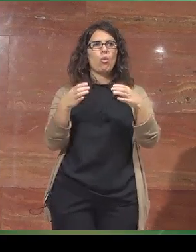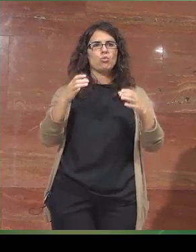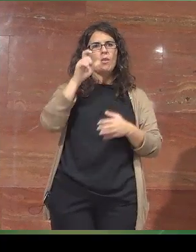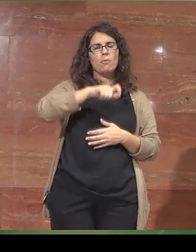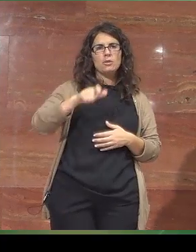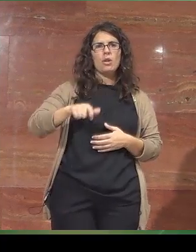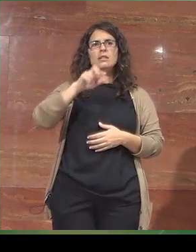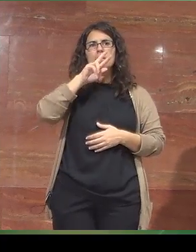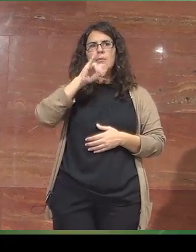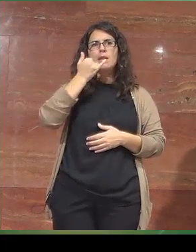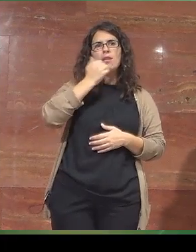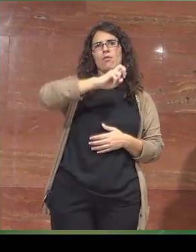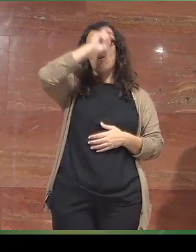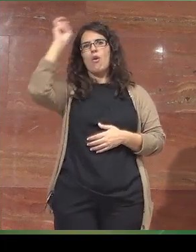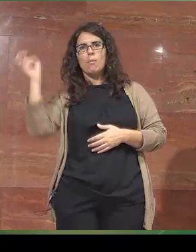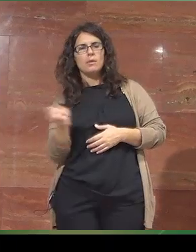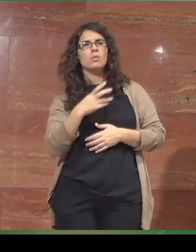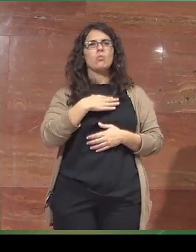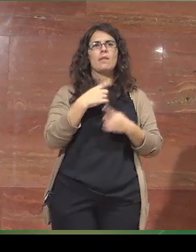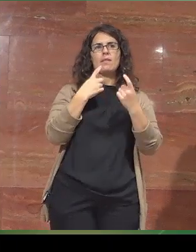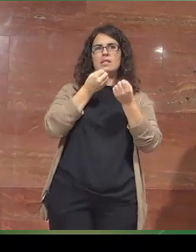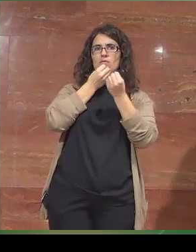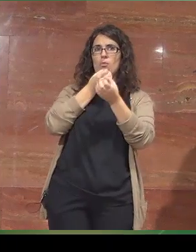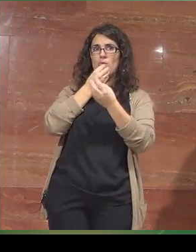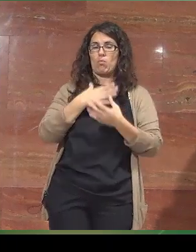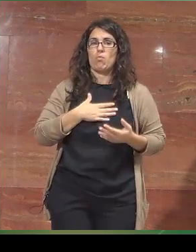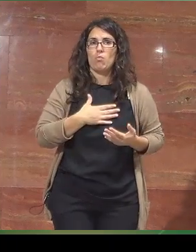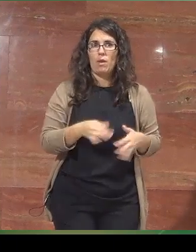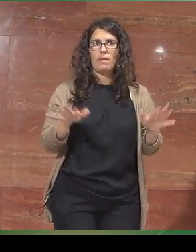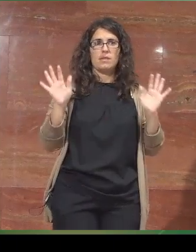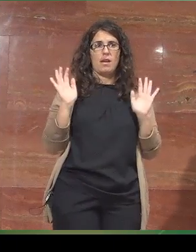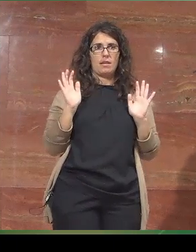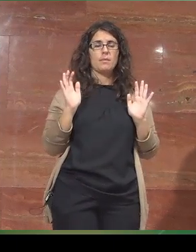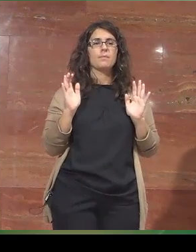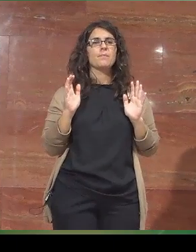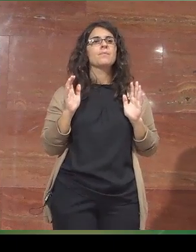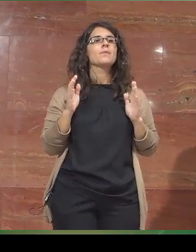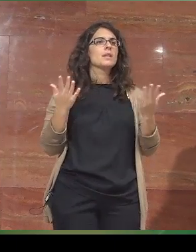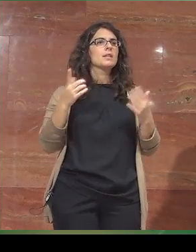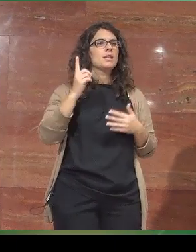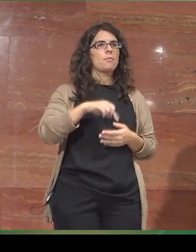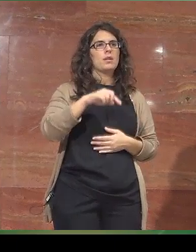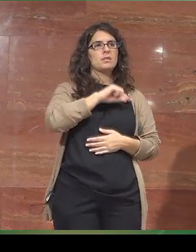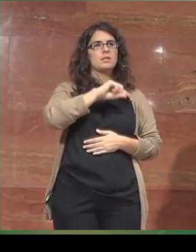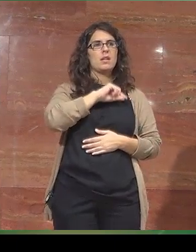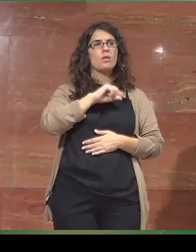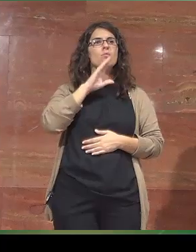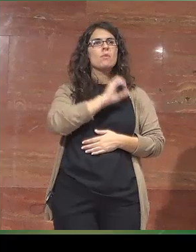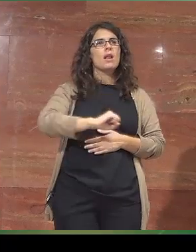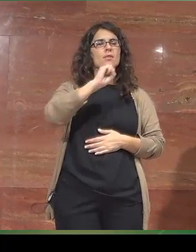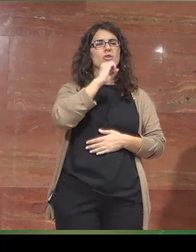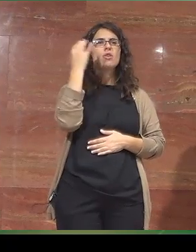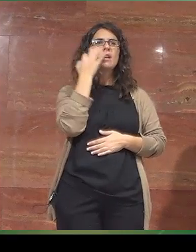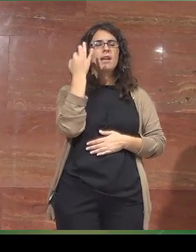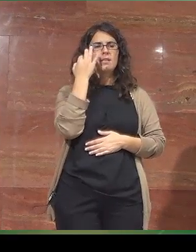idiomas y pueden necesitar esa información. Y igualmente, en ese sentido, me ha parecido maravilloso el planteamiento